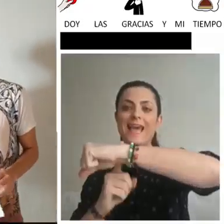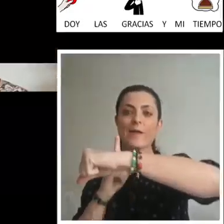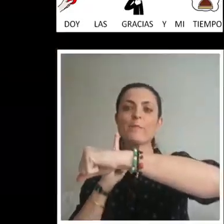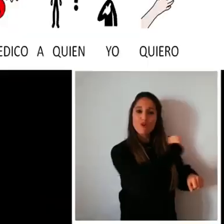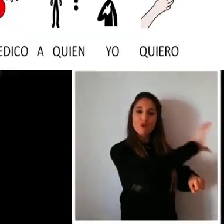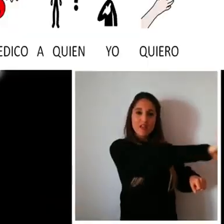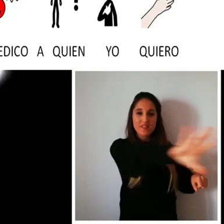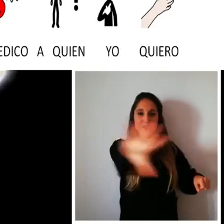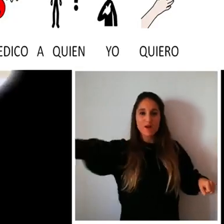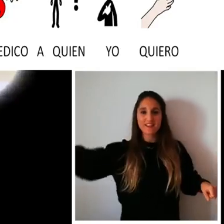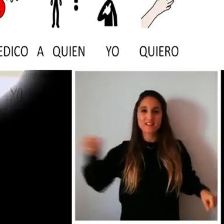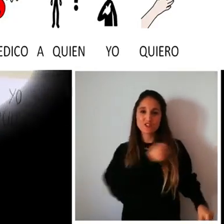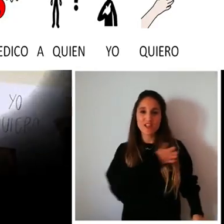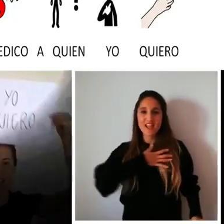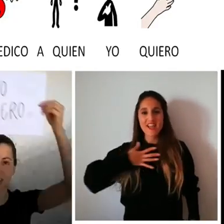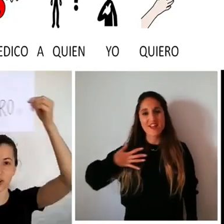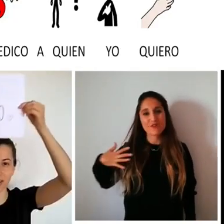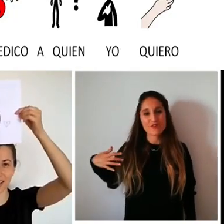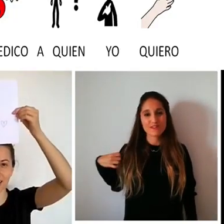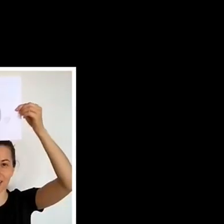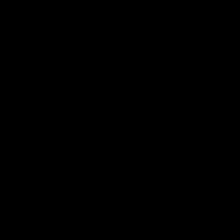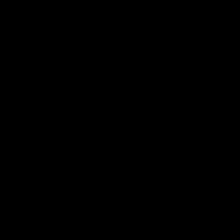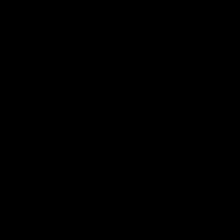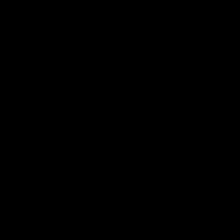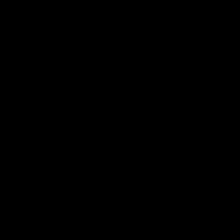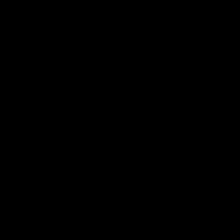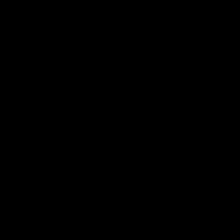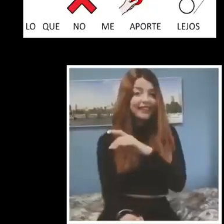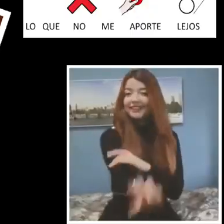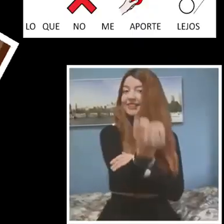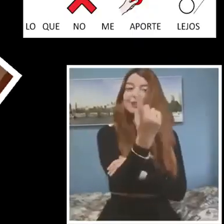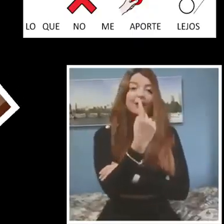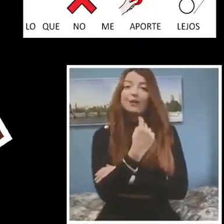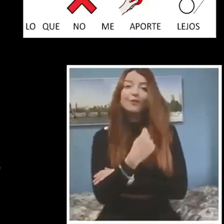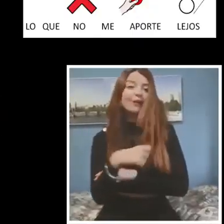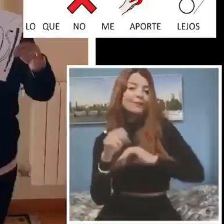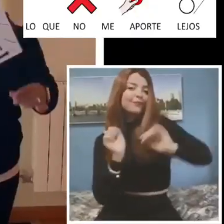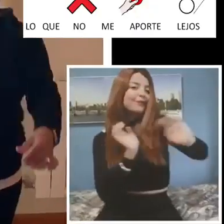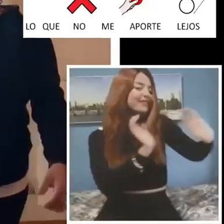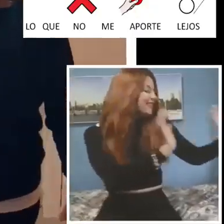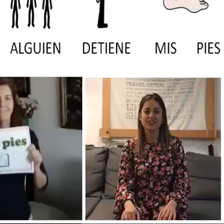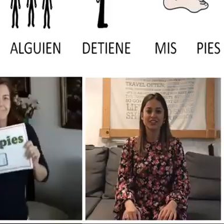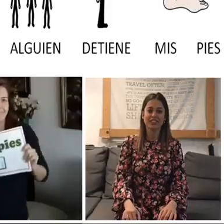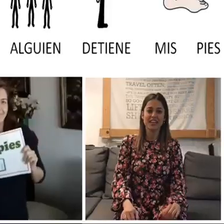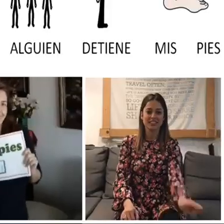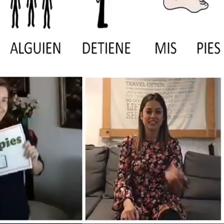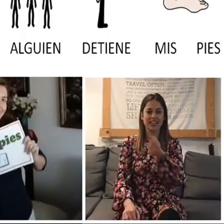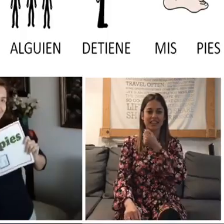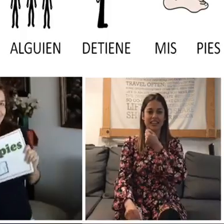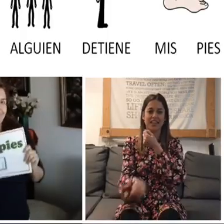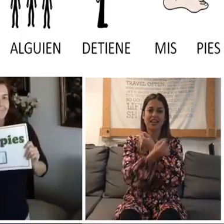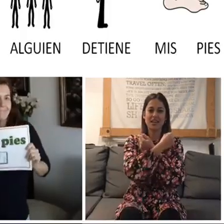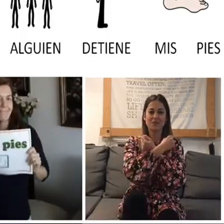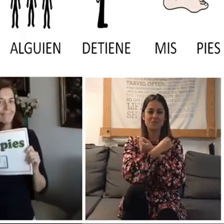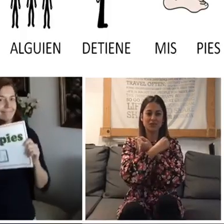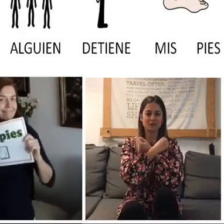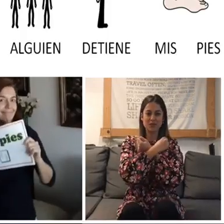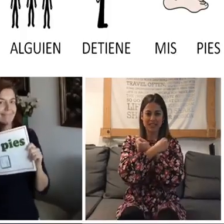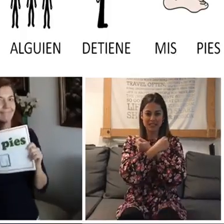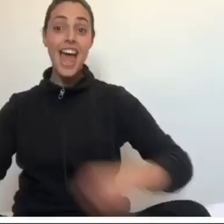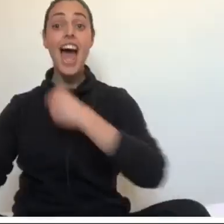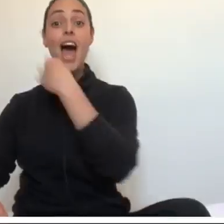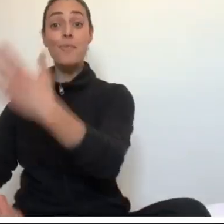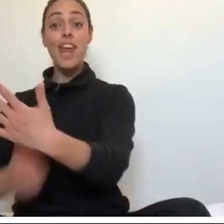mi tiempo lo dedico a quien yo quiero. Lo que no me aporte lejos, si alguien detiene mis